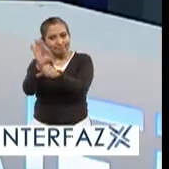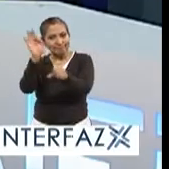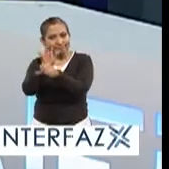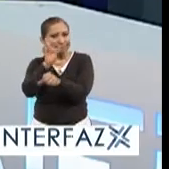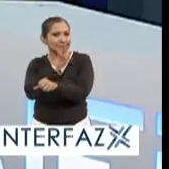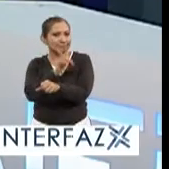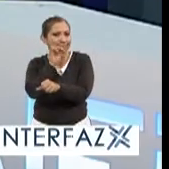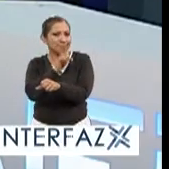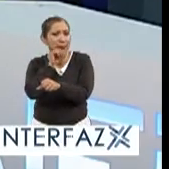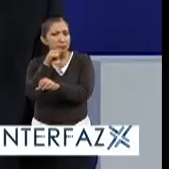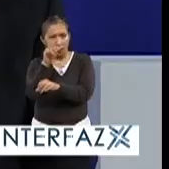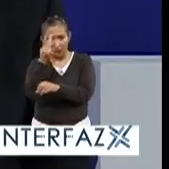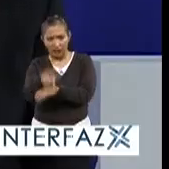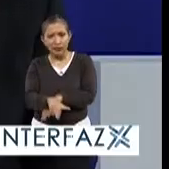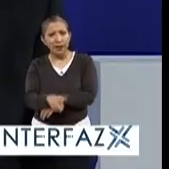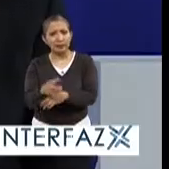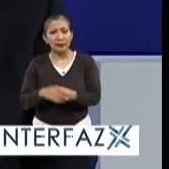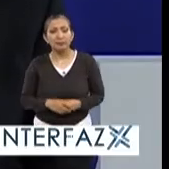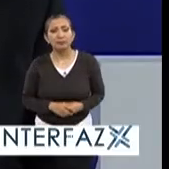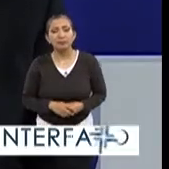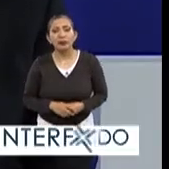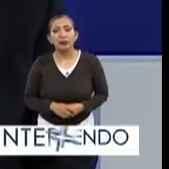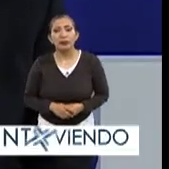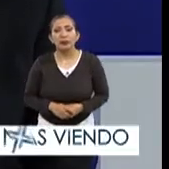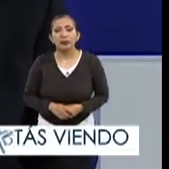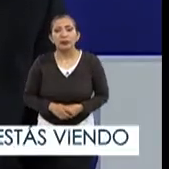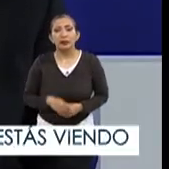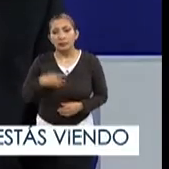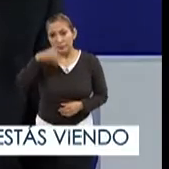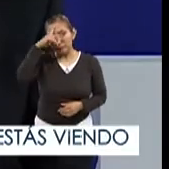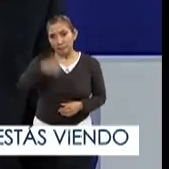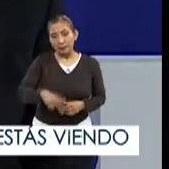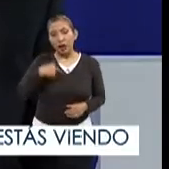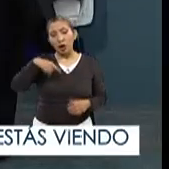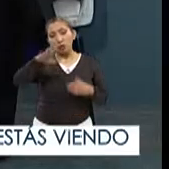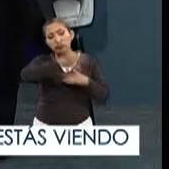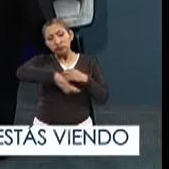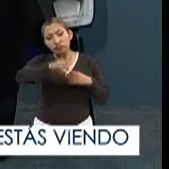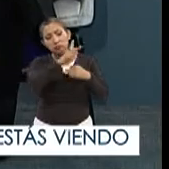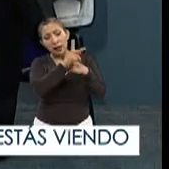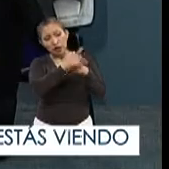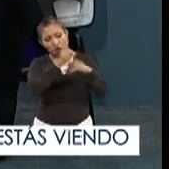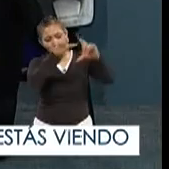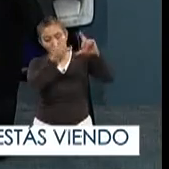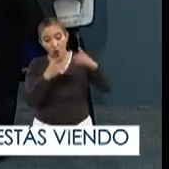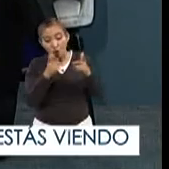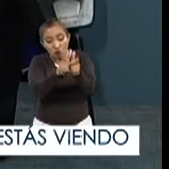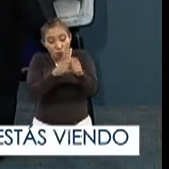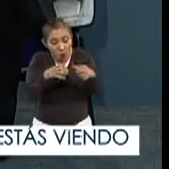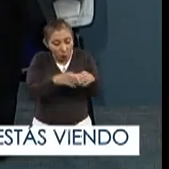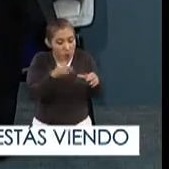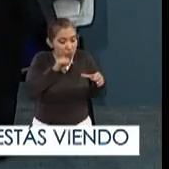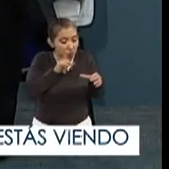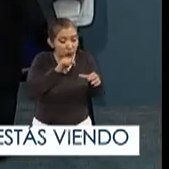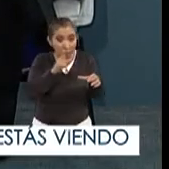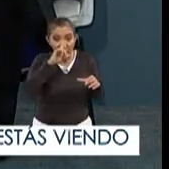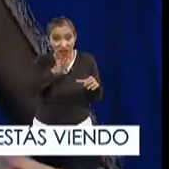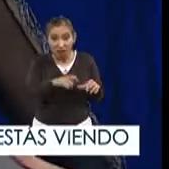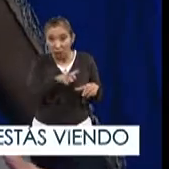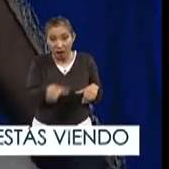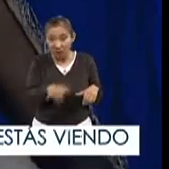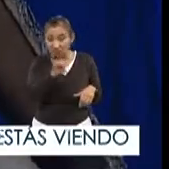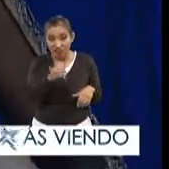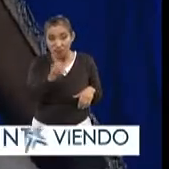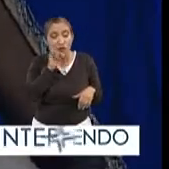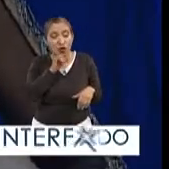defensoras de la mujer, pero así es, o sea, realmente México es un país en el que si tú tienes un grupo de mujeres, no te van a fallar en el pago.